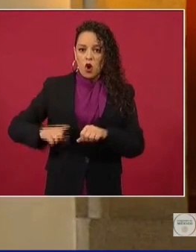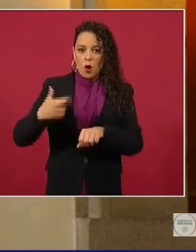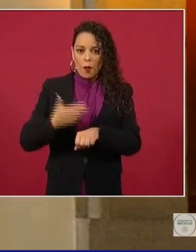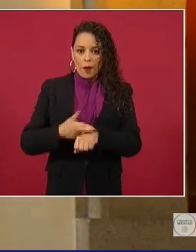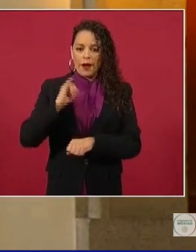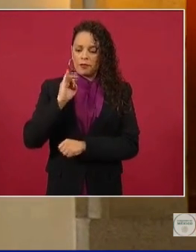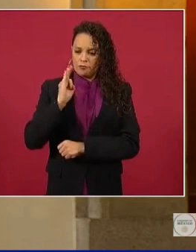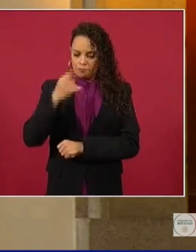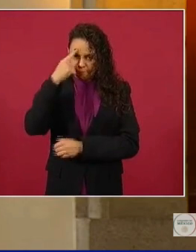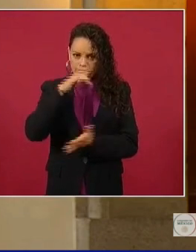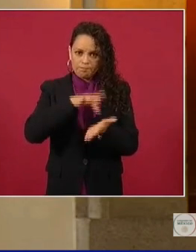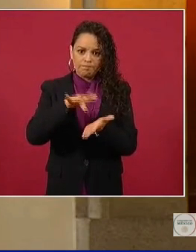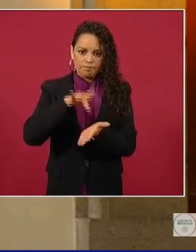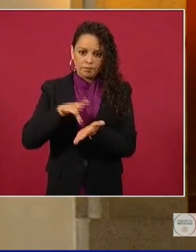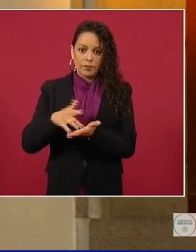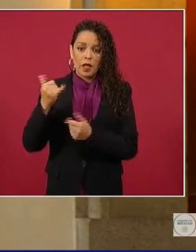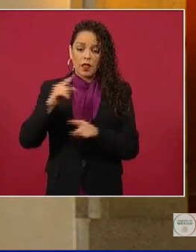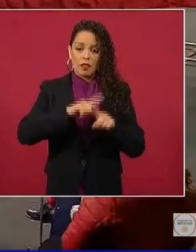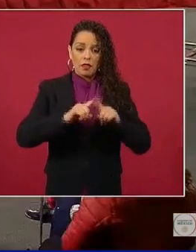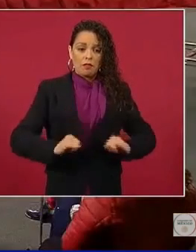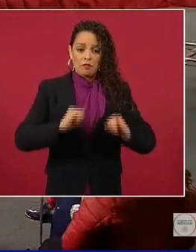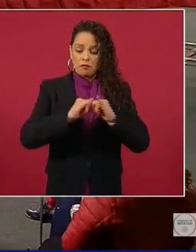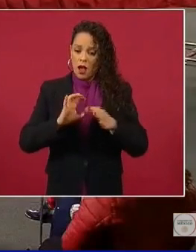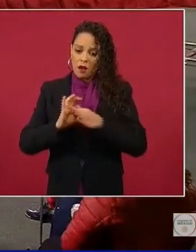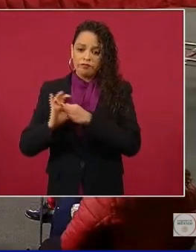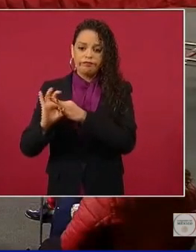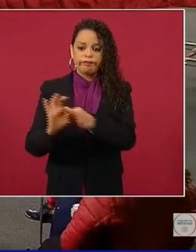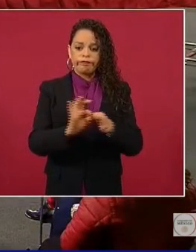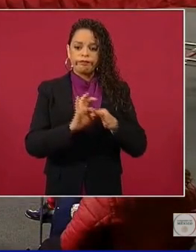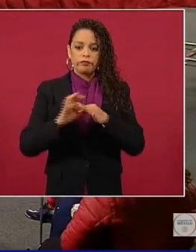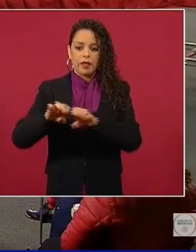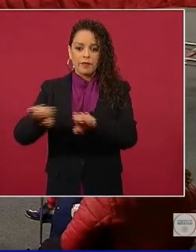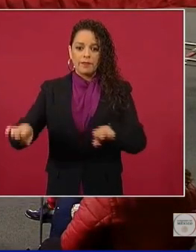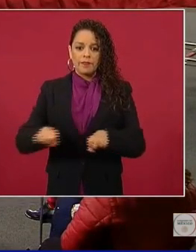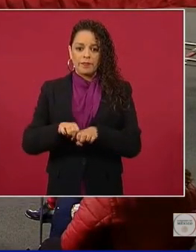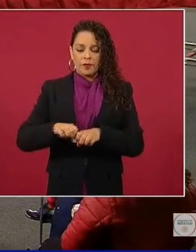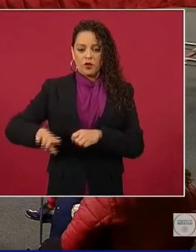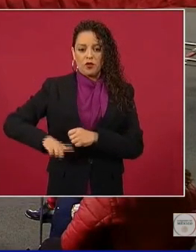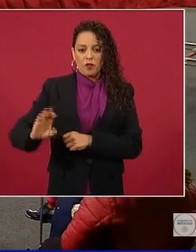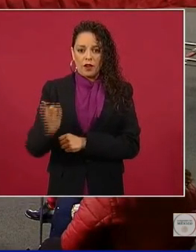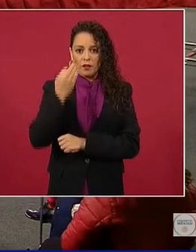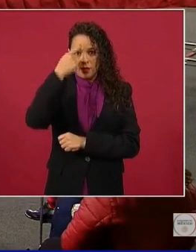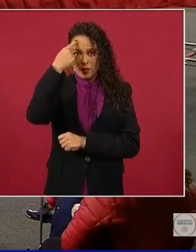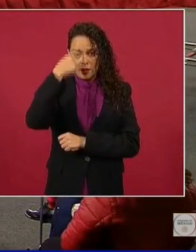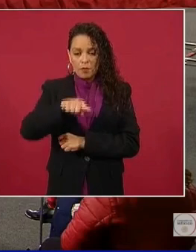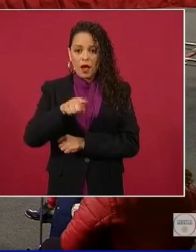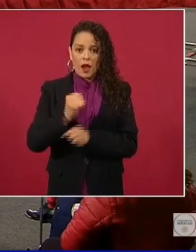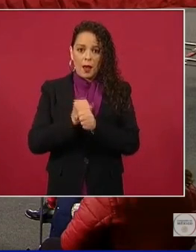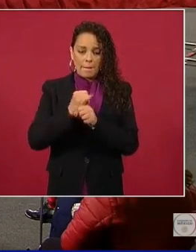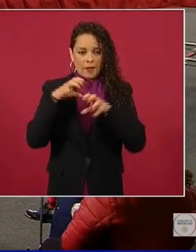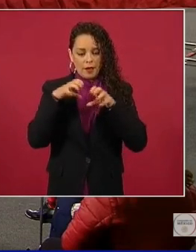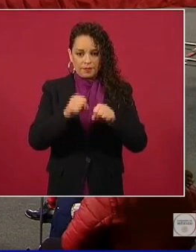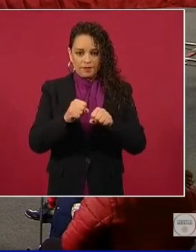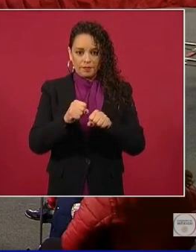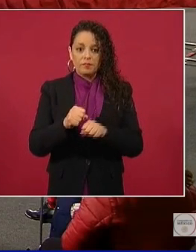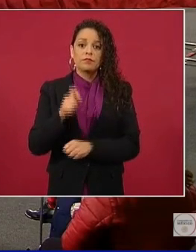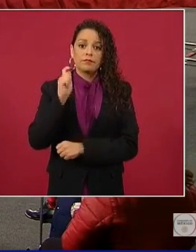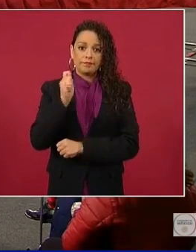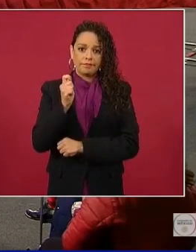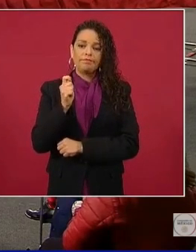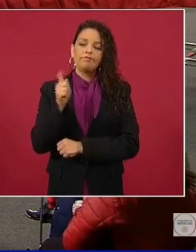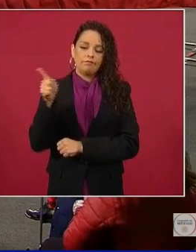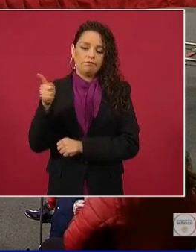trabajo interinstitucional que llevó a cabo este equipo del gobierno federal siguiendo la política del presidente de ser